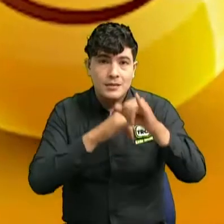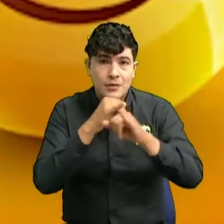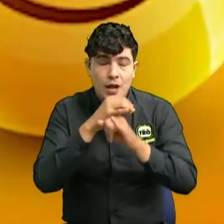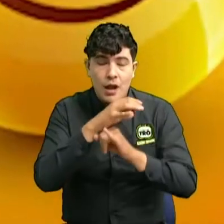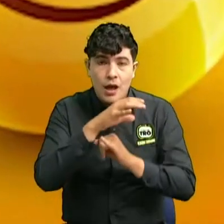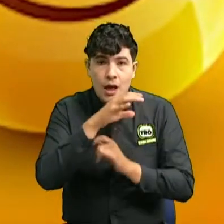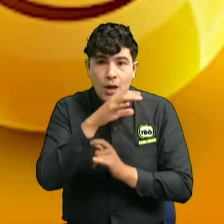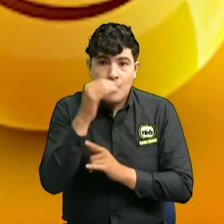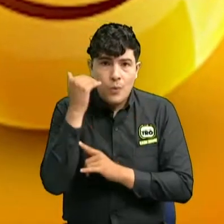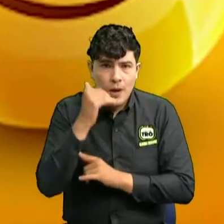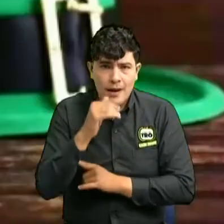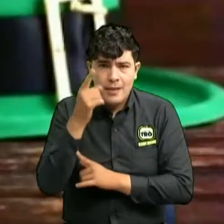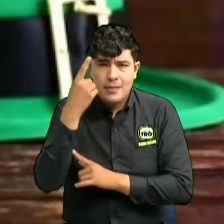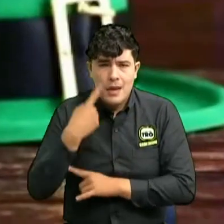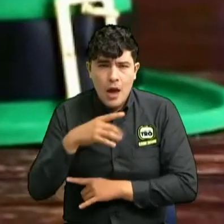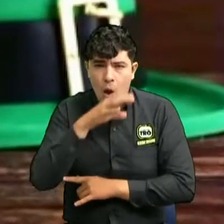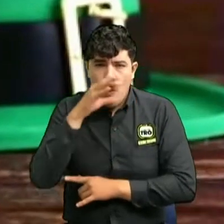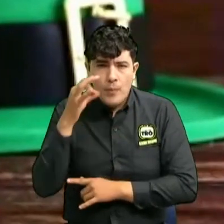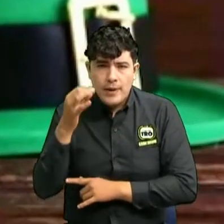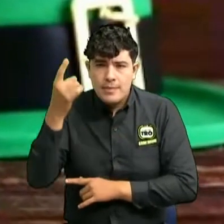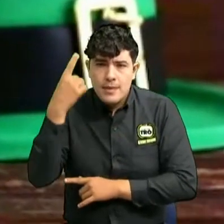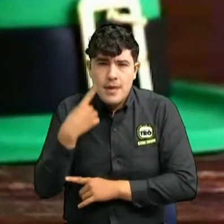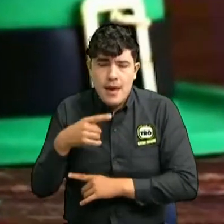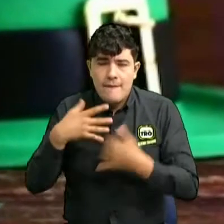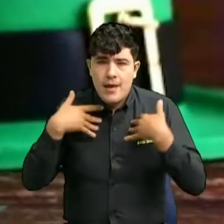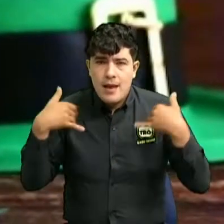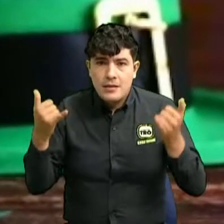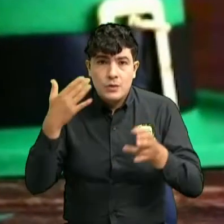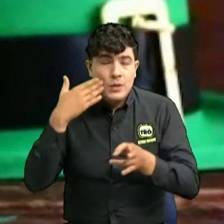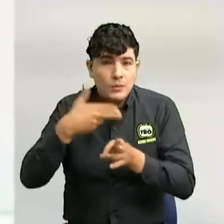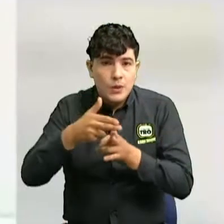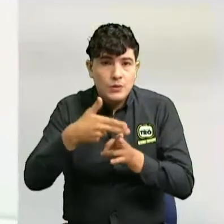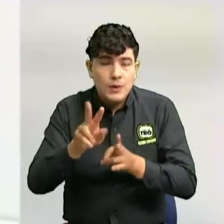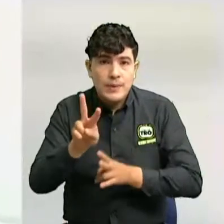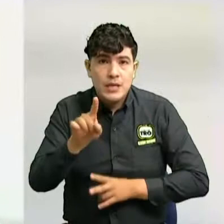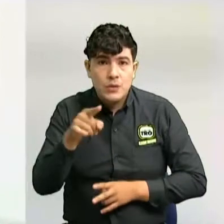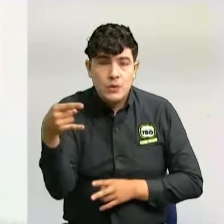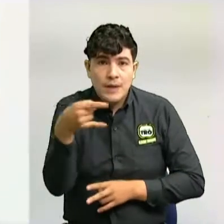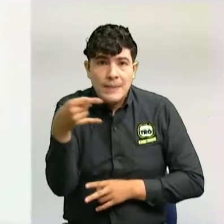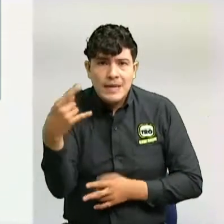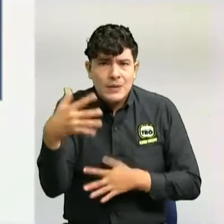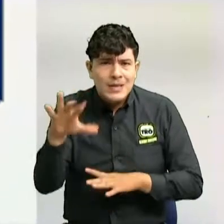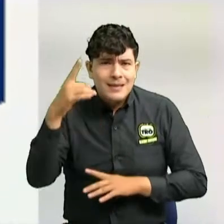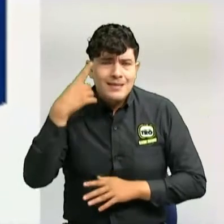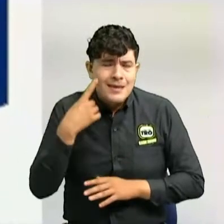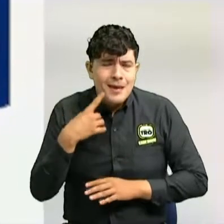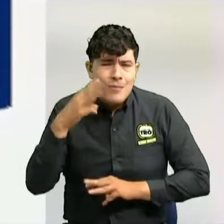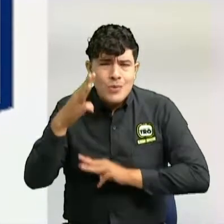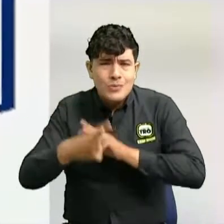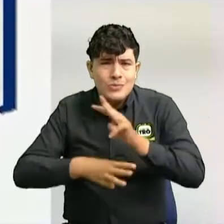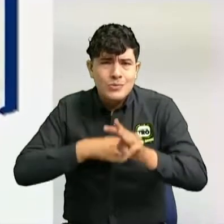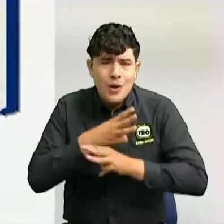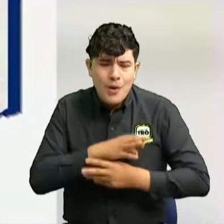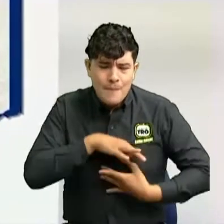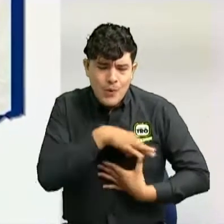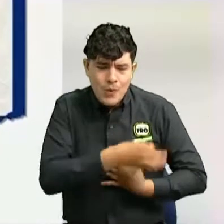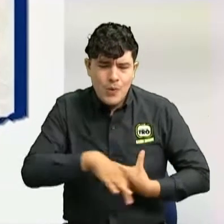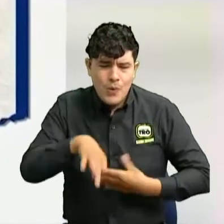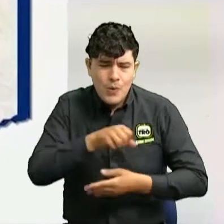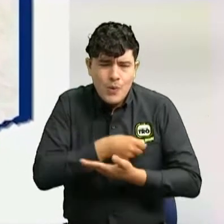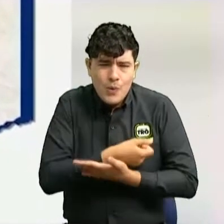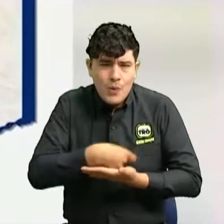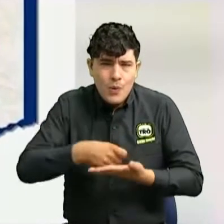de la Felicidad, Día de San Patricio y el próximo 21 de marzo es el Día Mundial de la Poesía, fecha asignada por la UNESCO